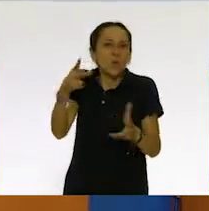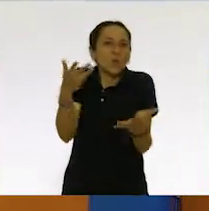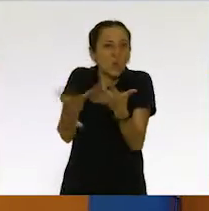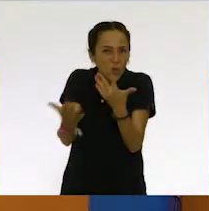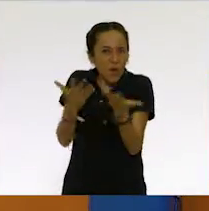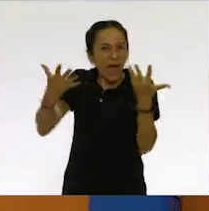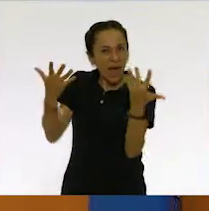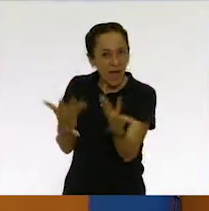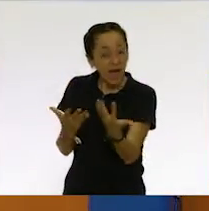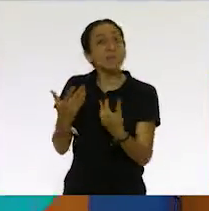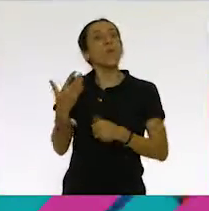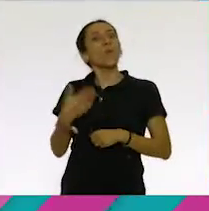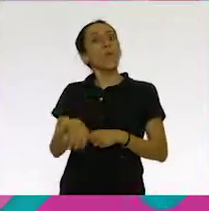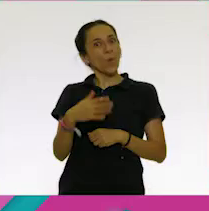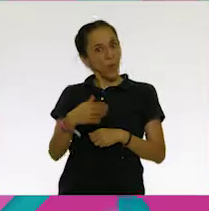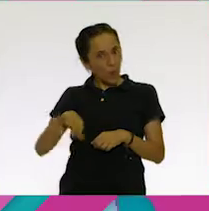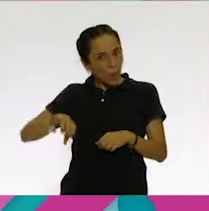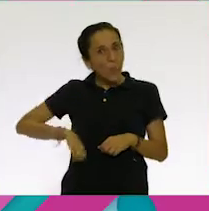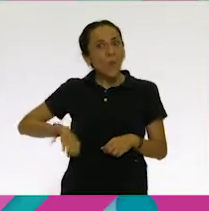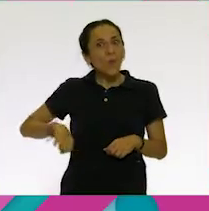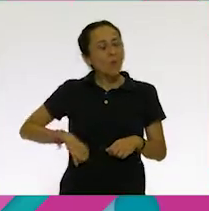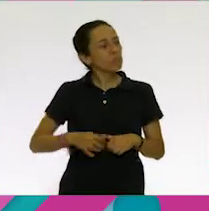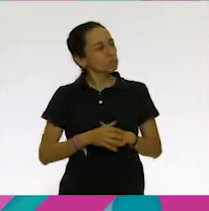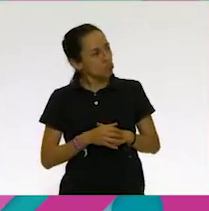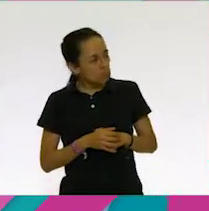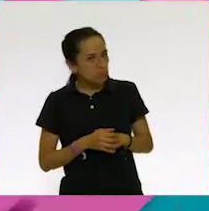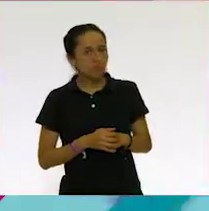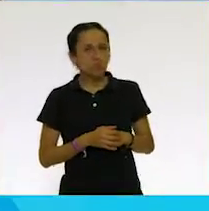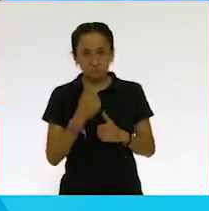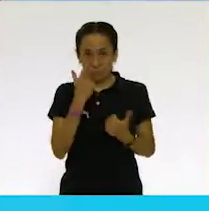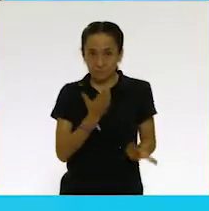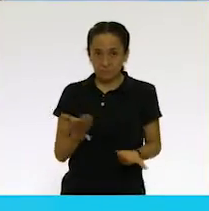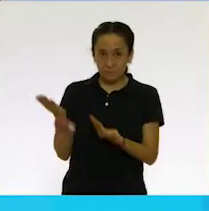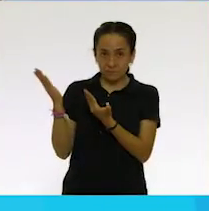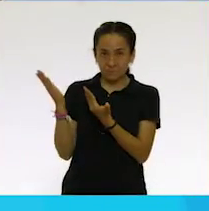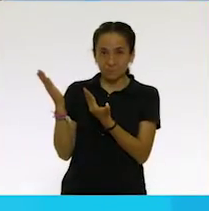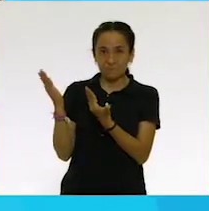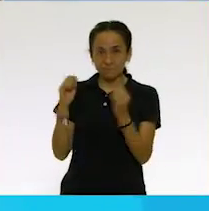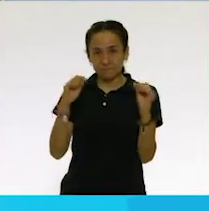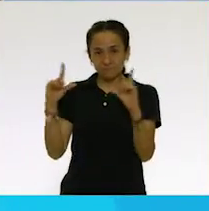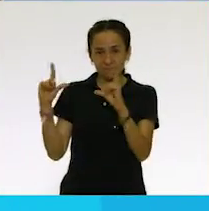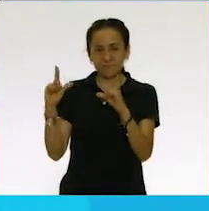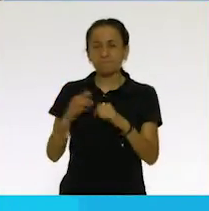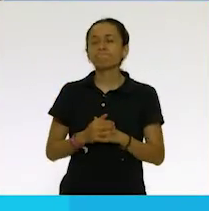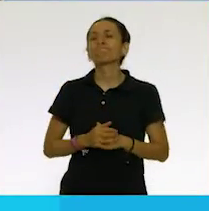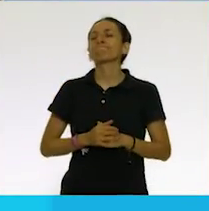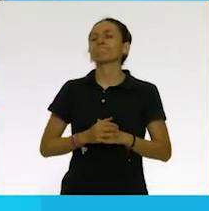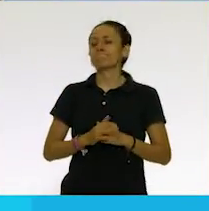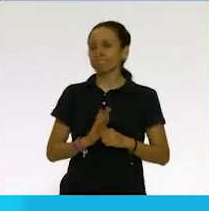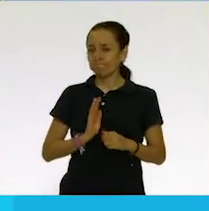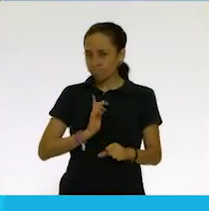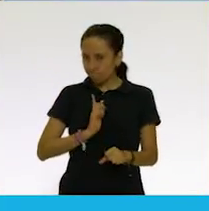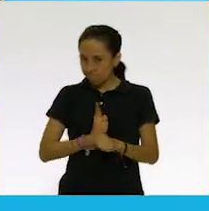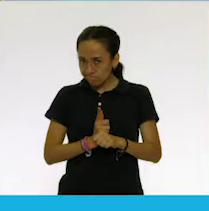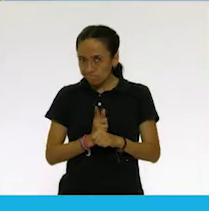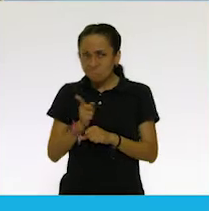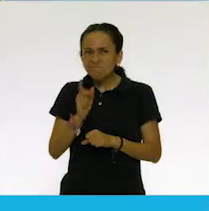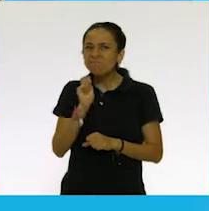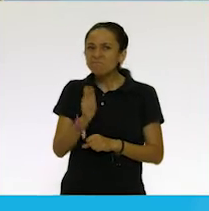Ahora vamos a ver qué más datos hay. ¡Mira esta imagen! ¡Ajá! Dice aquí que tienen